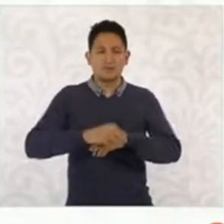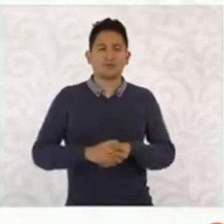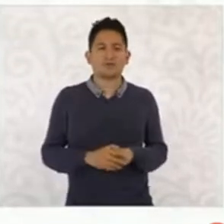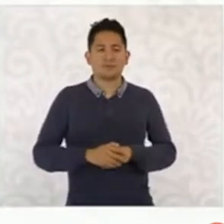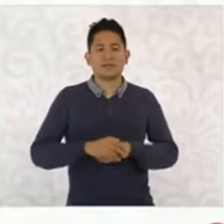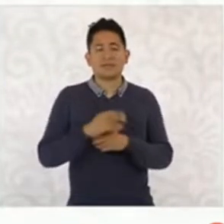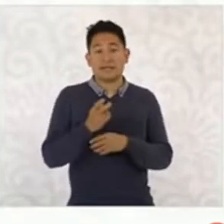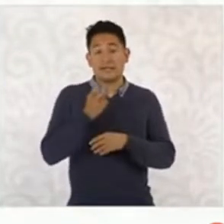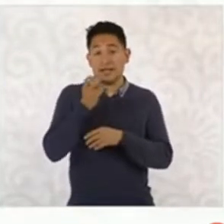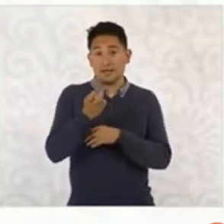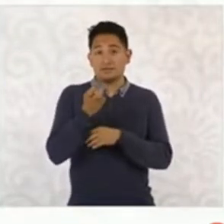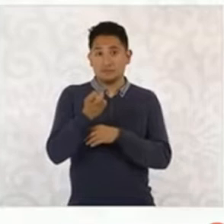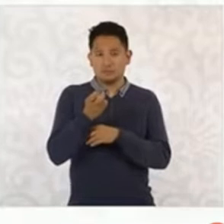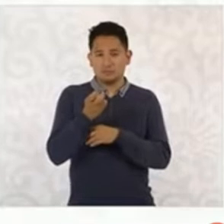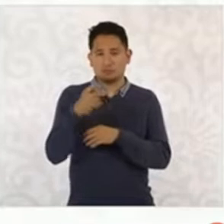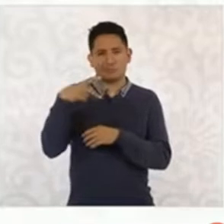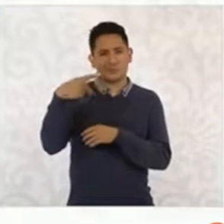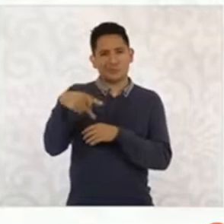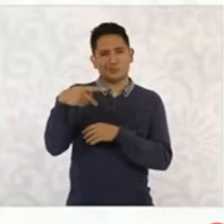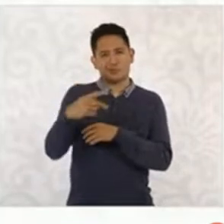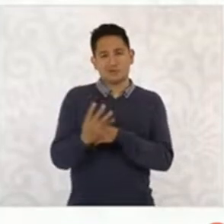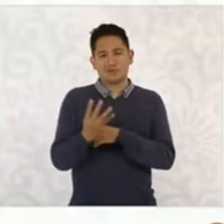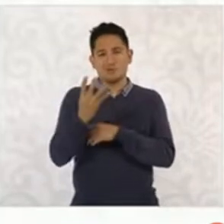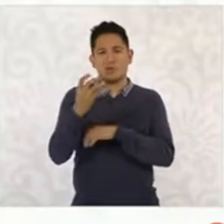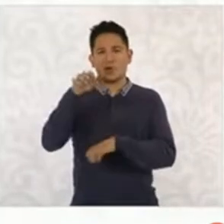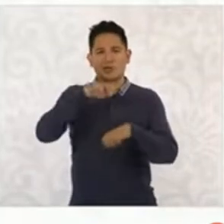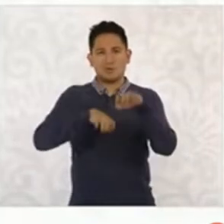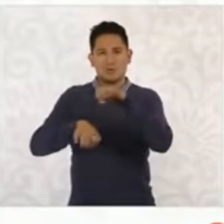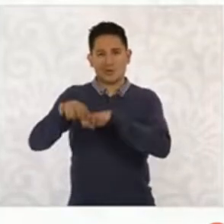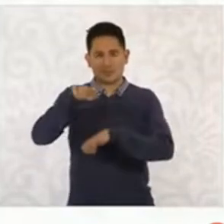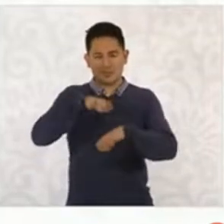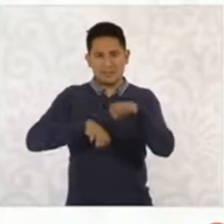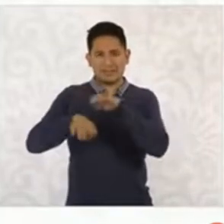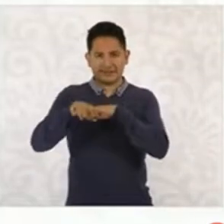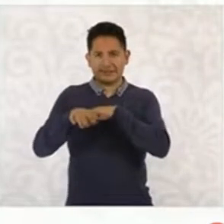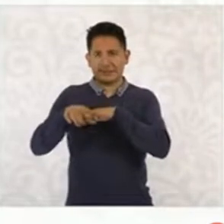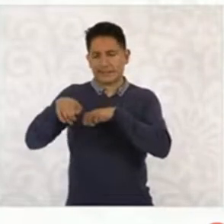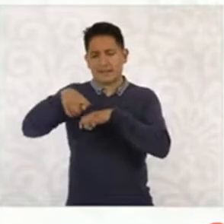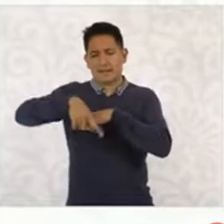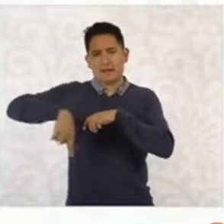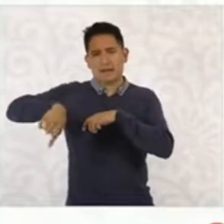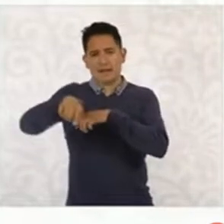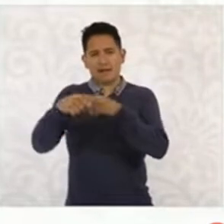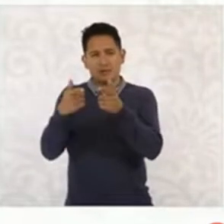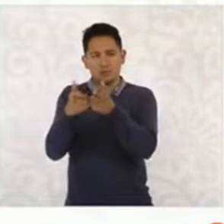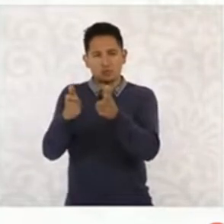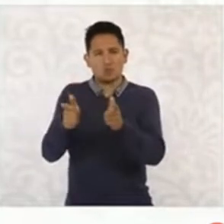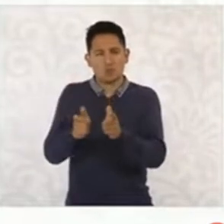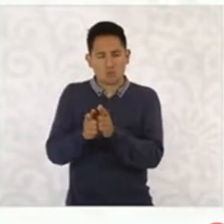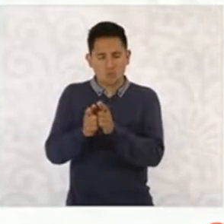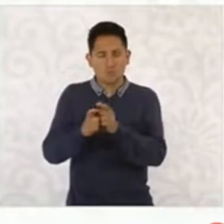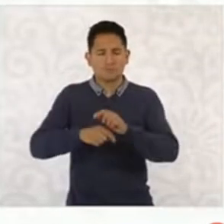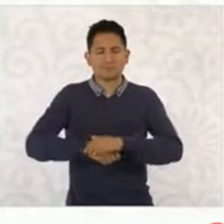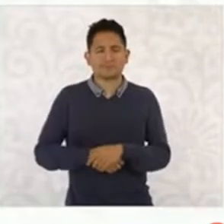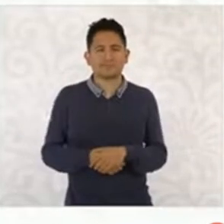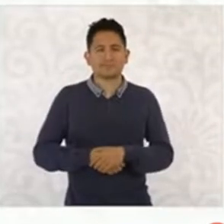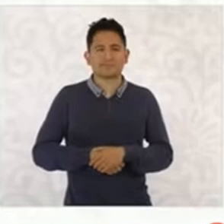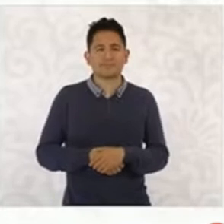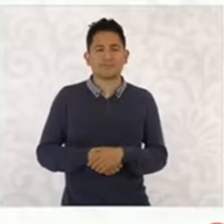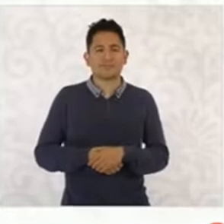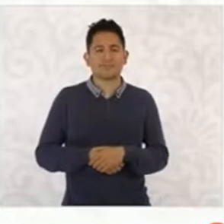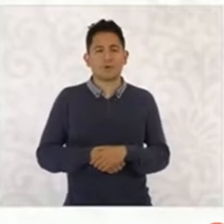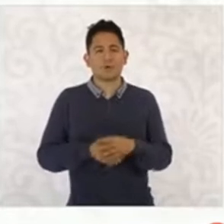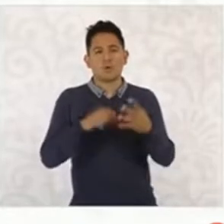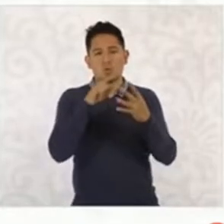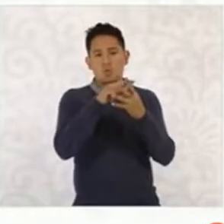estas empresas, de muchas que forman este gran consorcio. 4